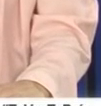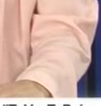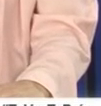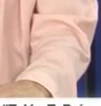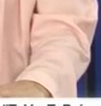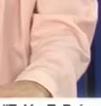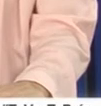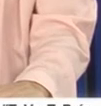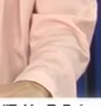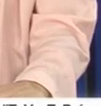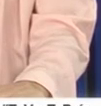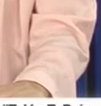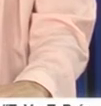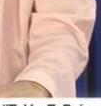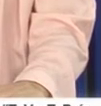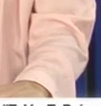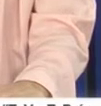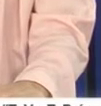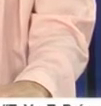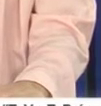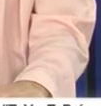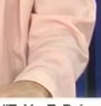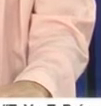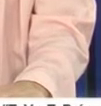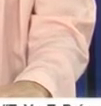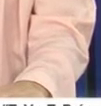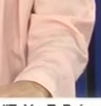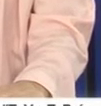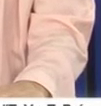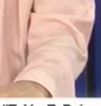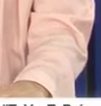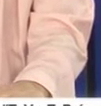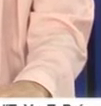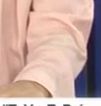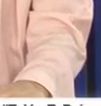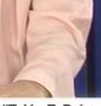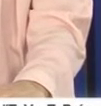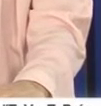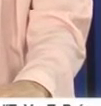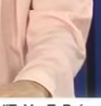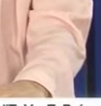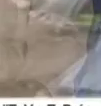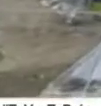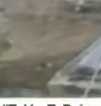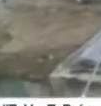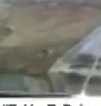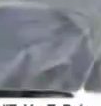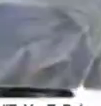Continuar con nosotros, ahora es tiempo de revisar las noticias internacionales.